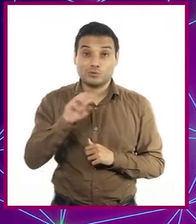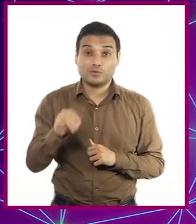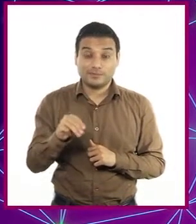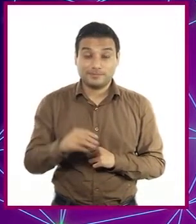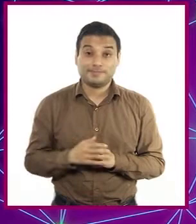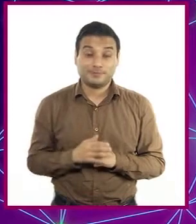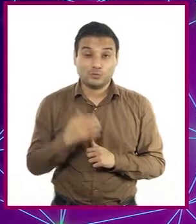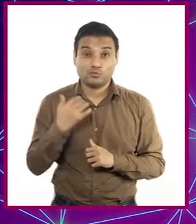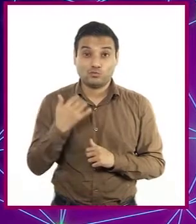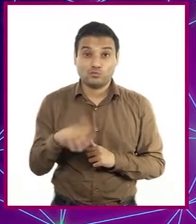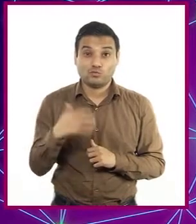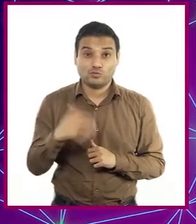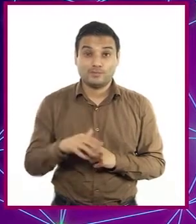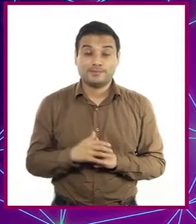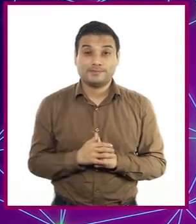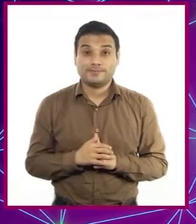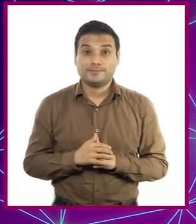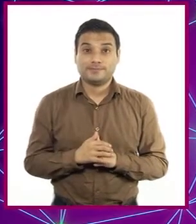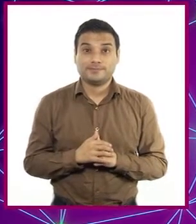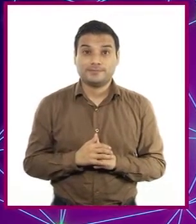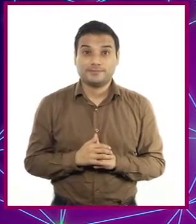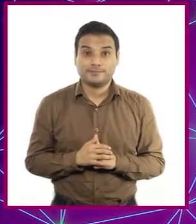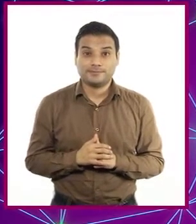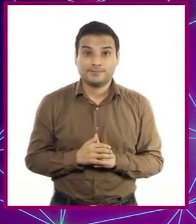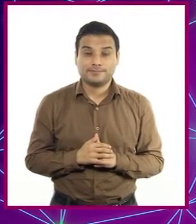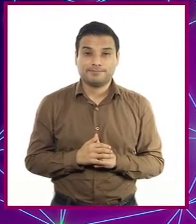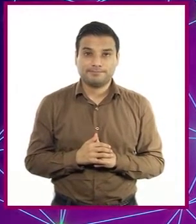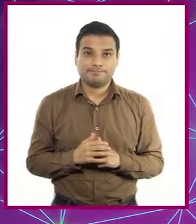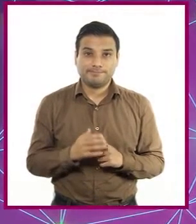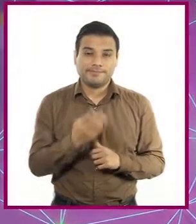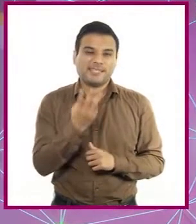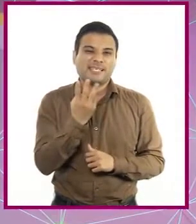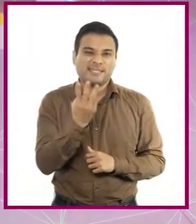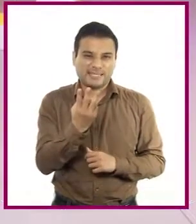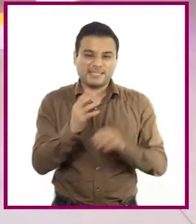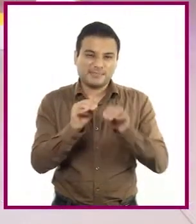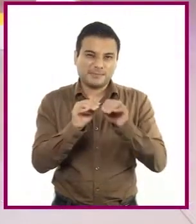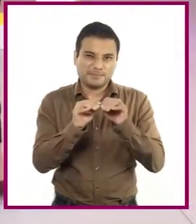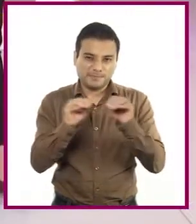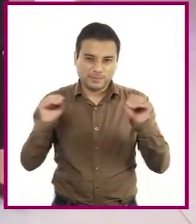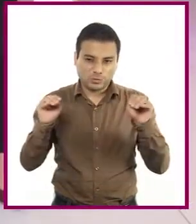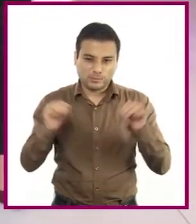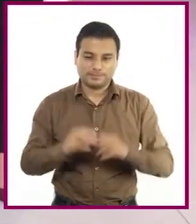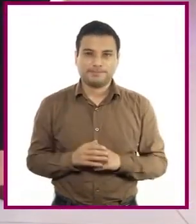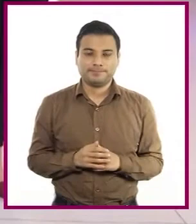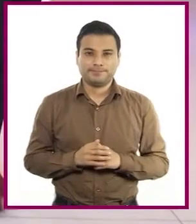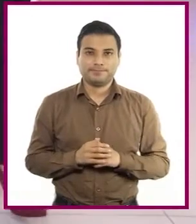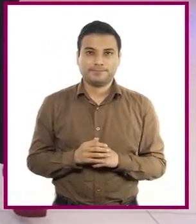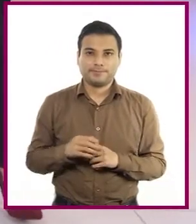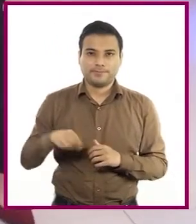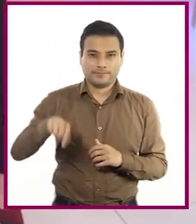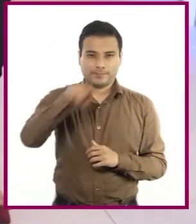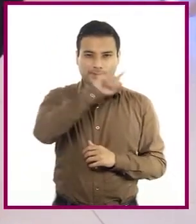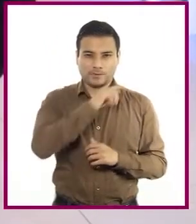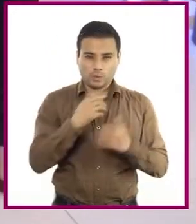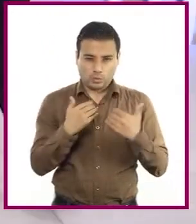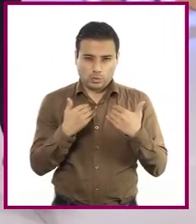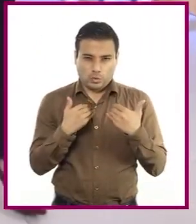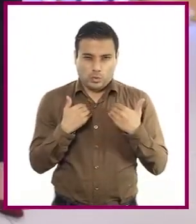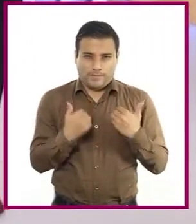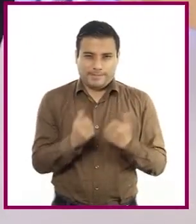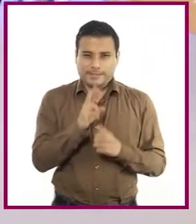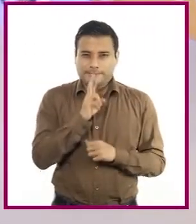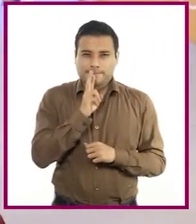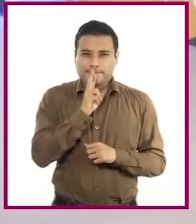300 centímetros de longitud, lo que equivale a 3 metros. Para comprender mejor el comportamiento de